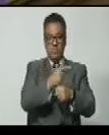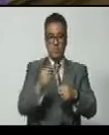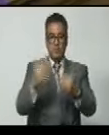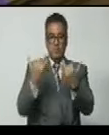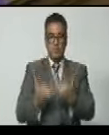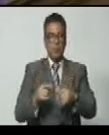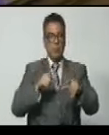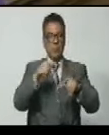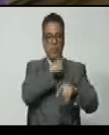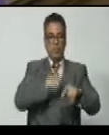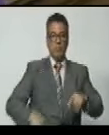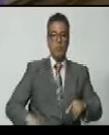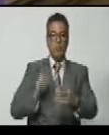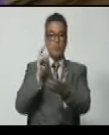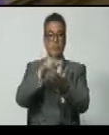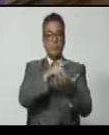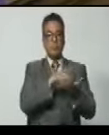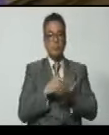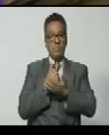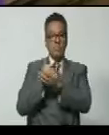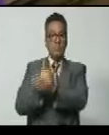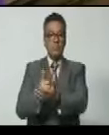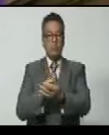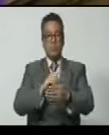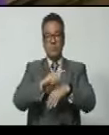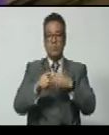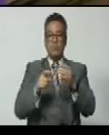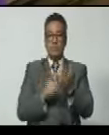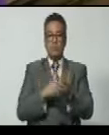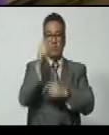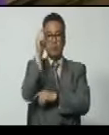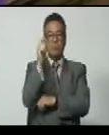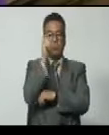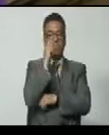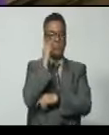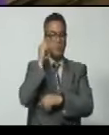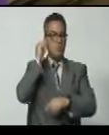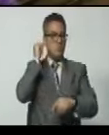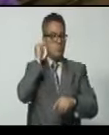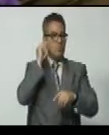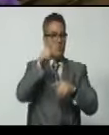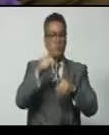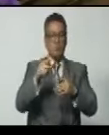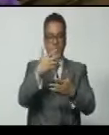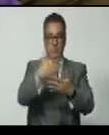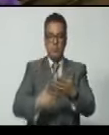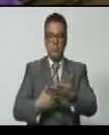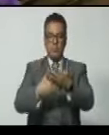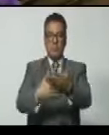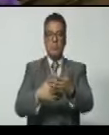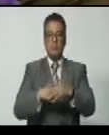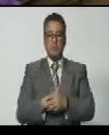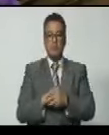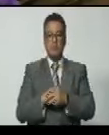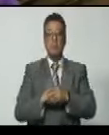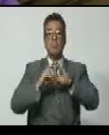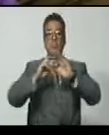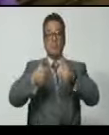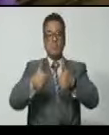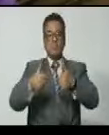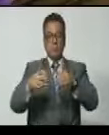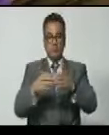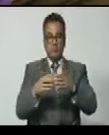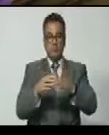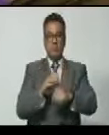el presidente, con la asistencia de la Junta Directiva en plena, los diputados y las diputadas indicados en lista anexa, dio inicio a